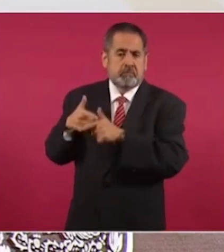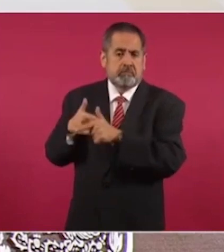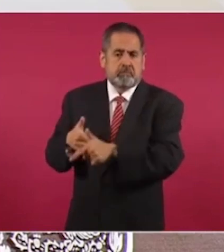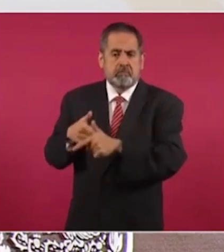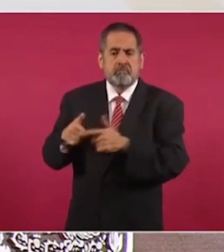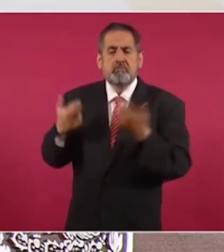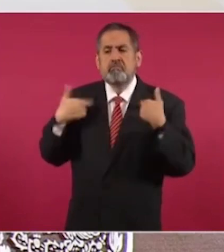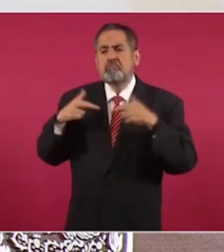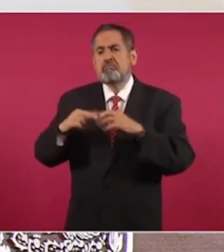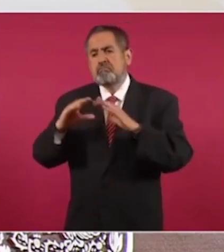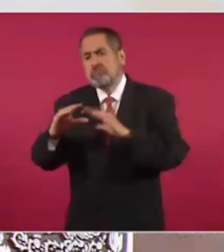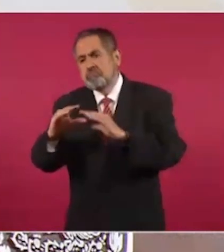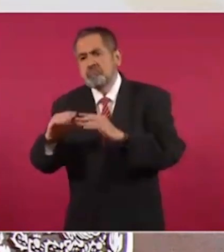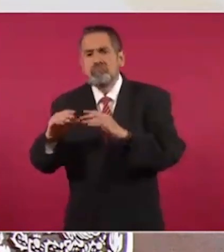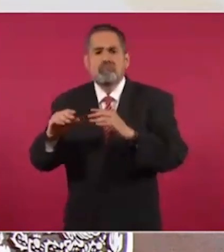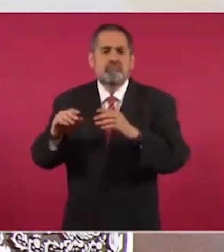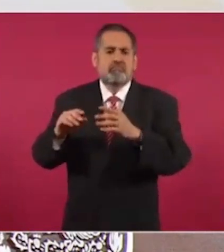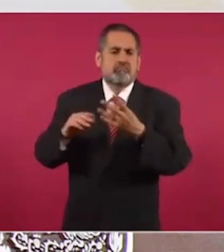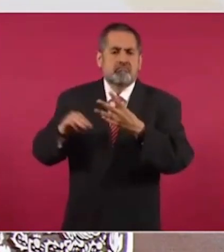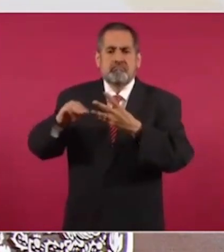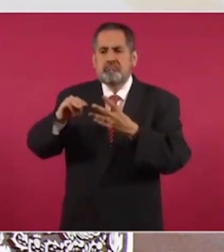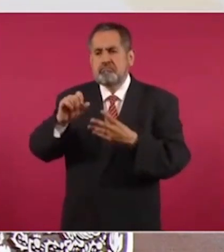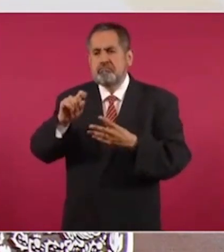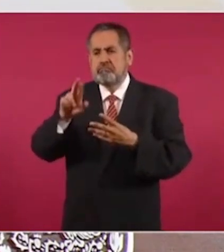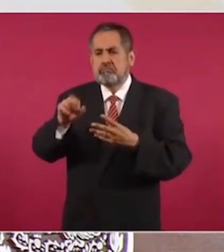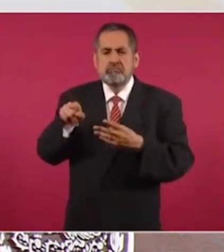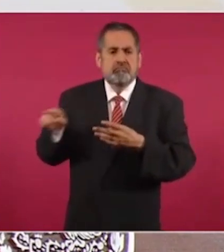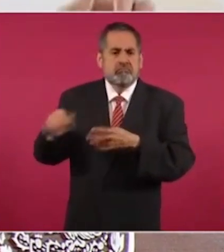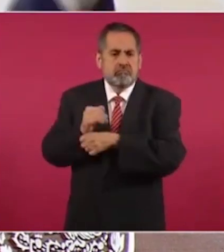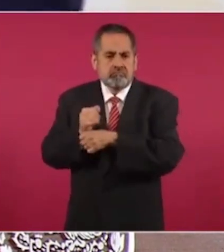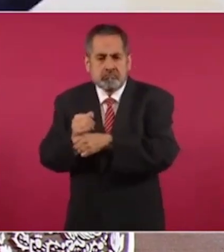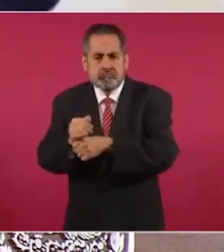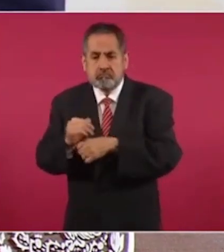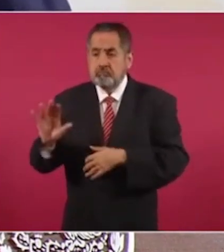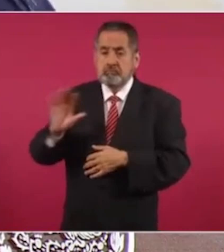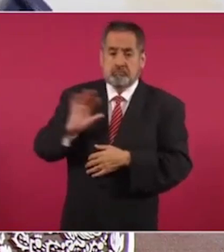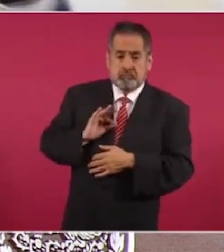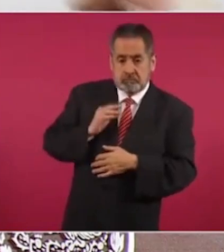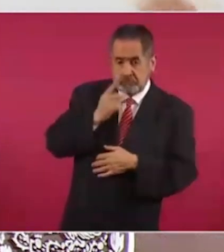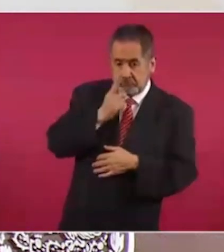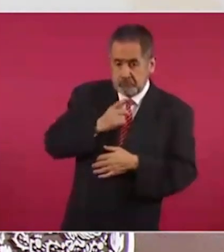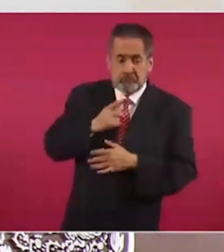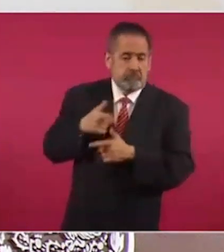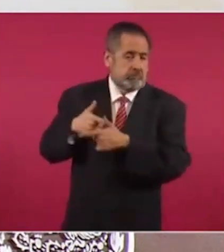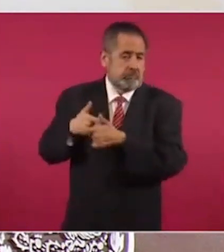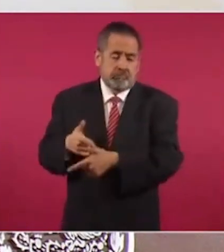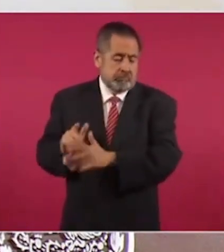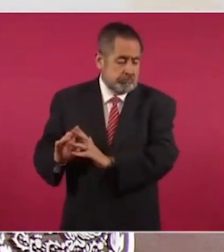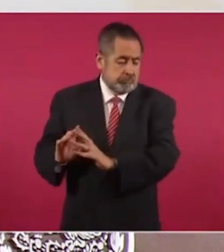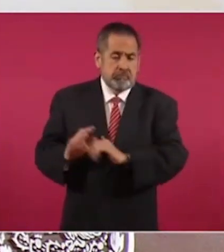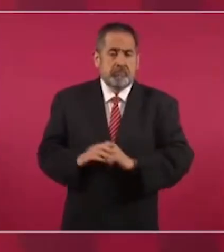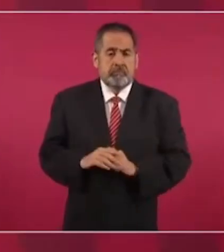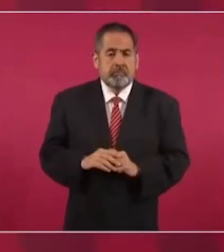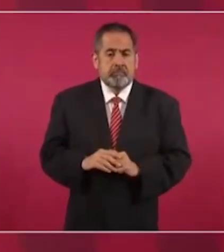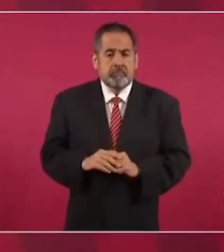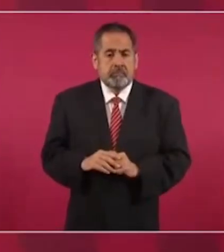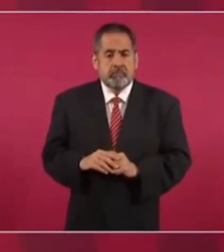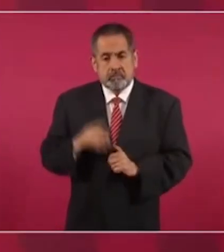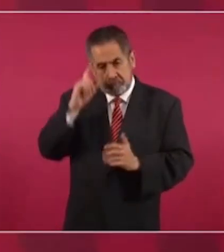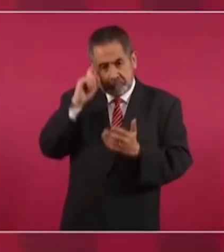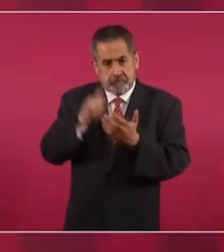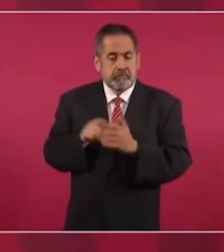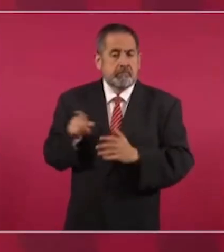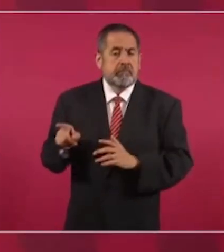como maestra y como investigadora, eso es lo que me ha dicho, y en su momento creo